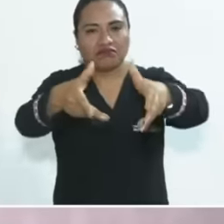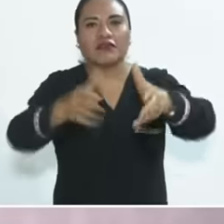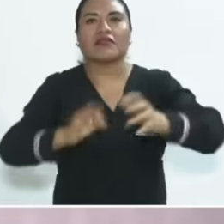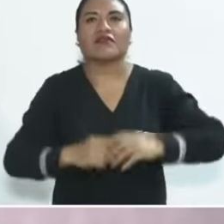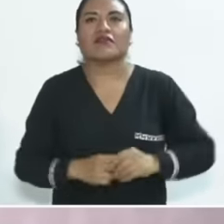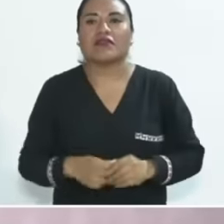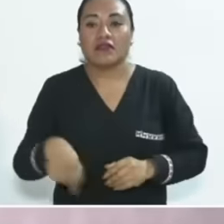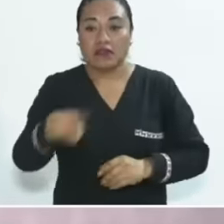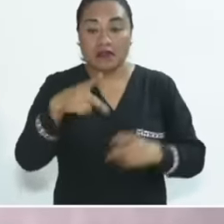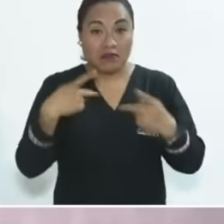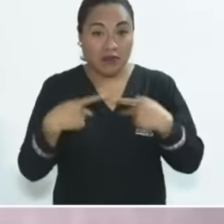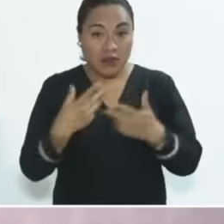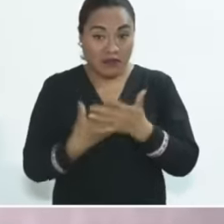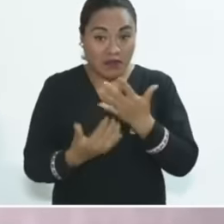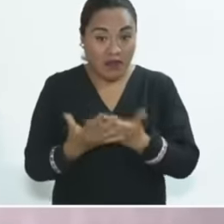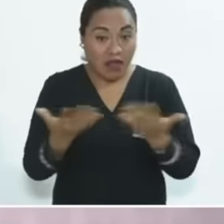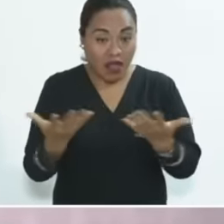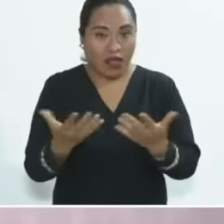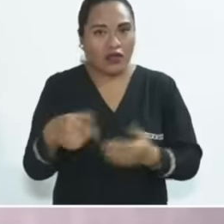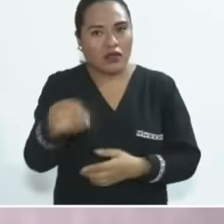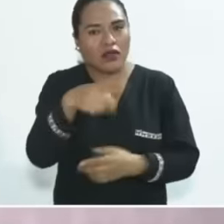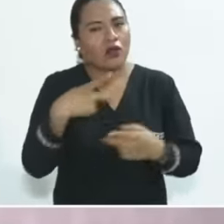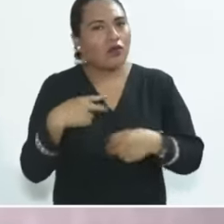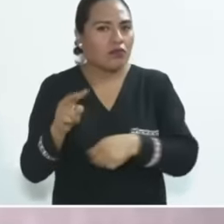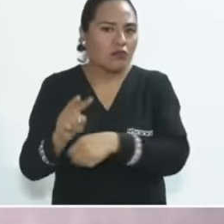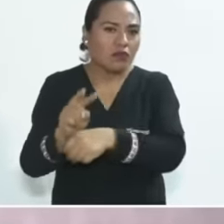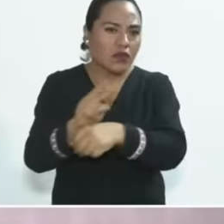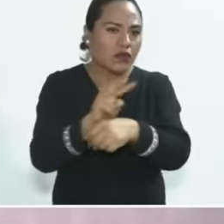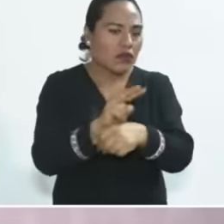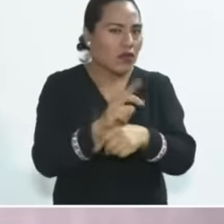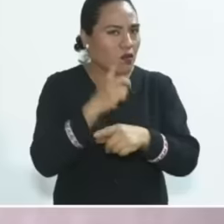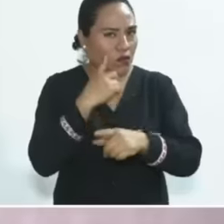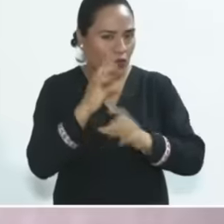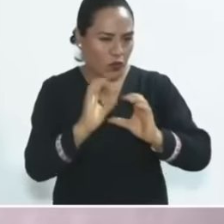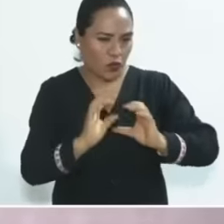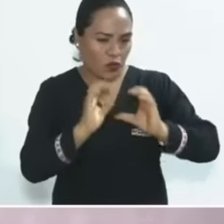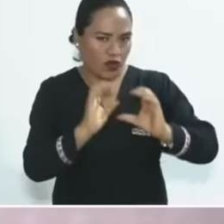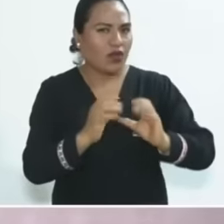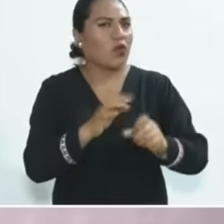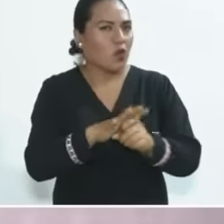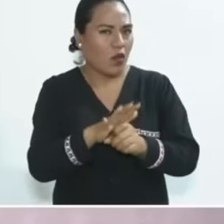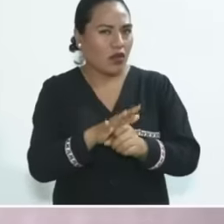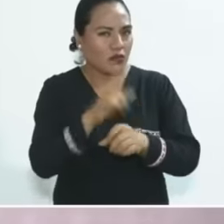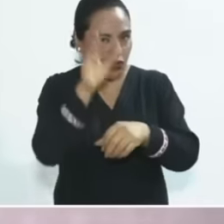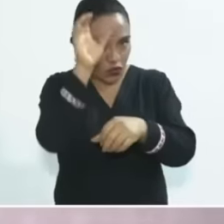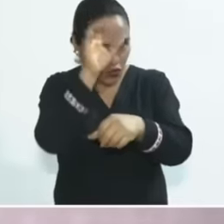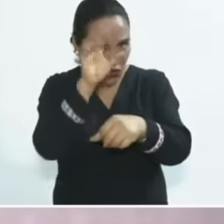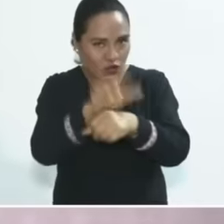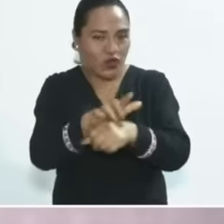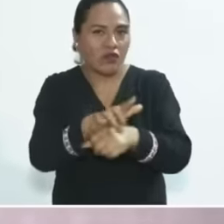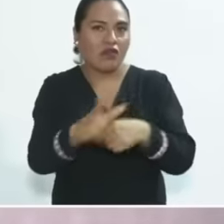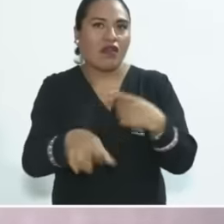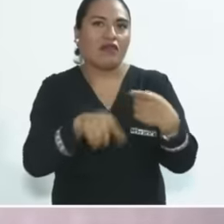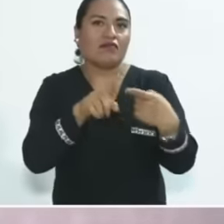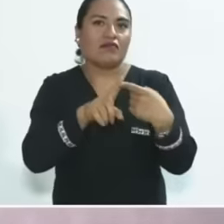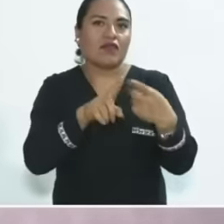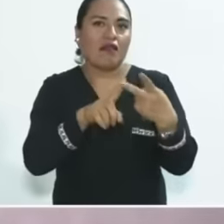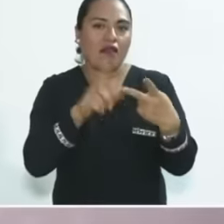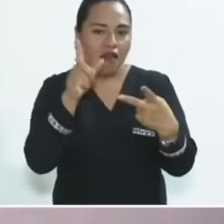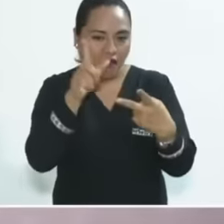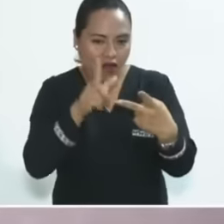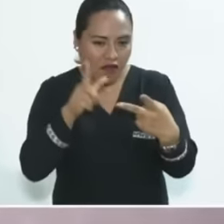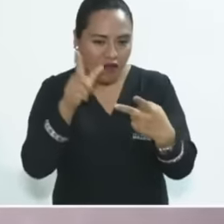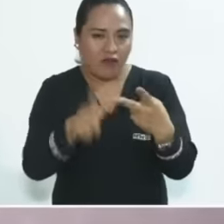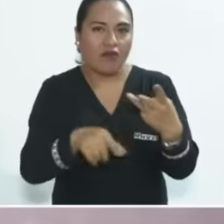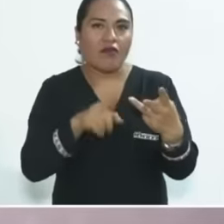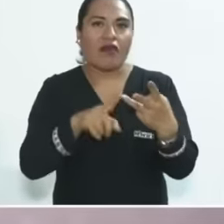han conservado ustedes, su cultura, sus lenguas, sus